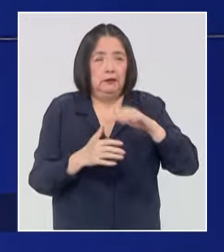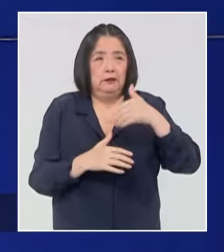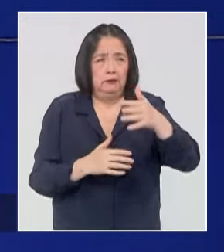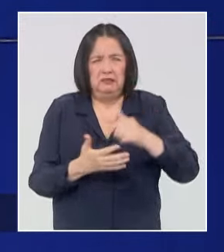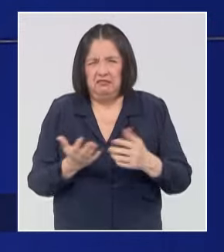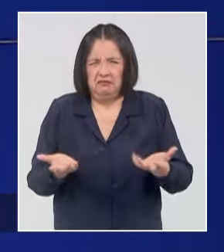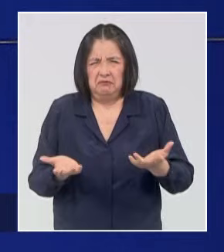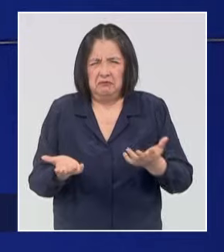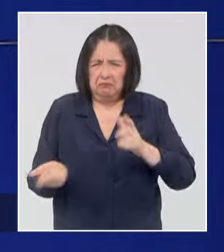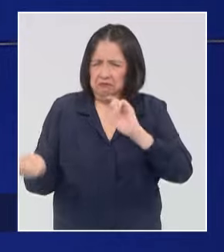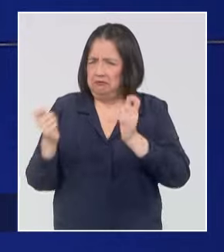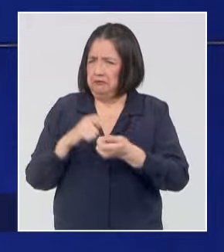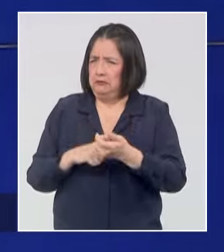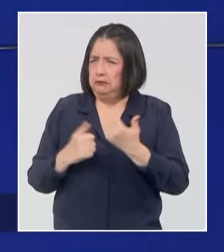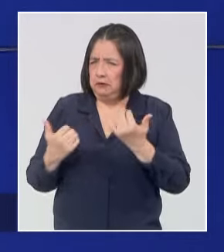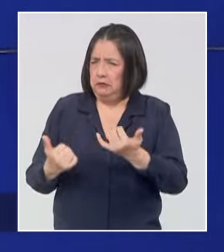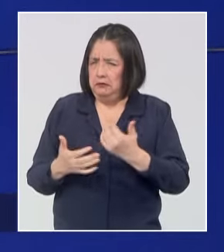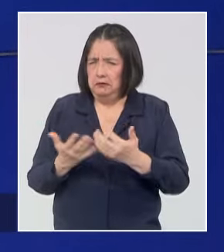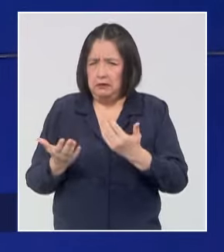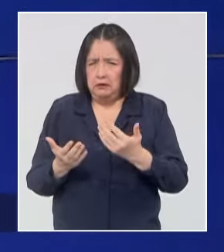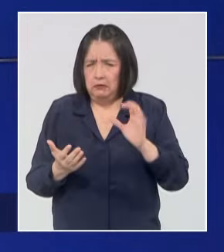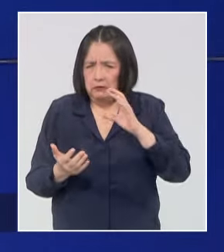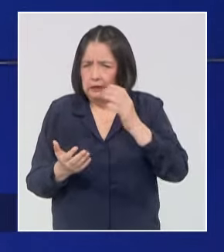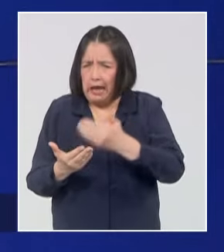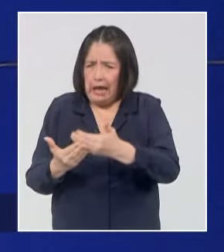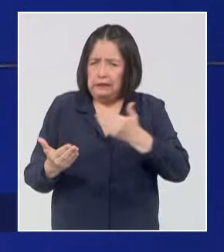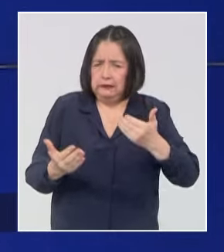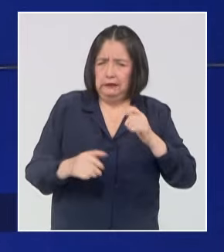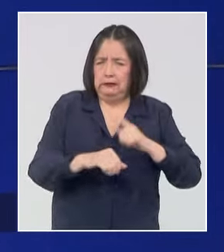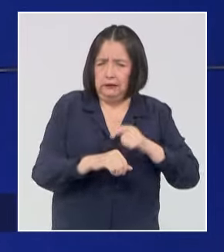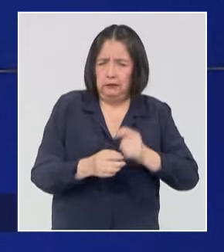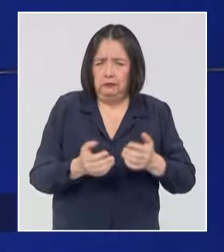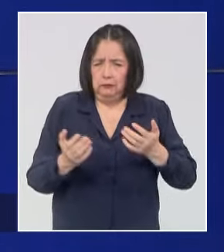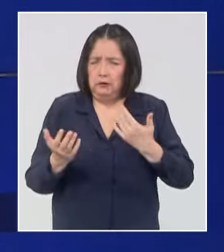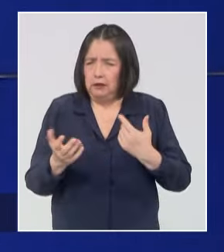pronto este cambio en buscar adelantar la participación de la presidenta. Tenemos una